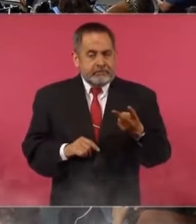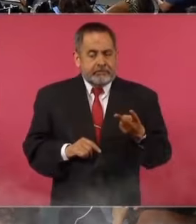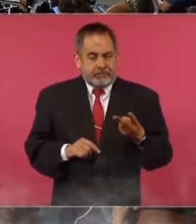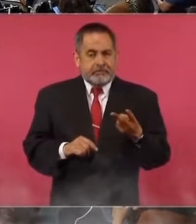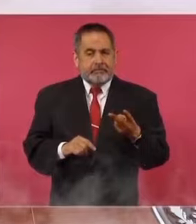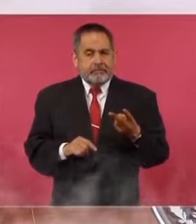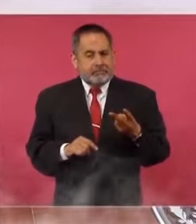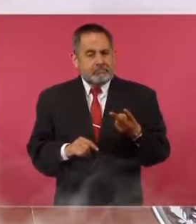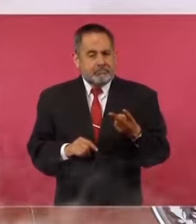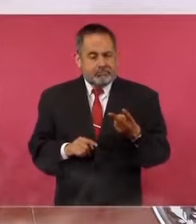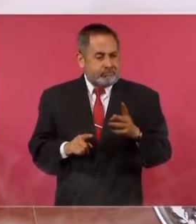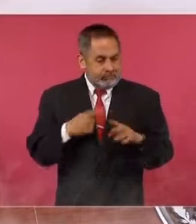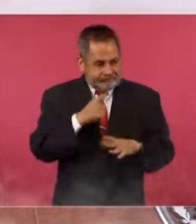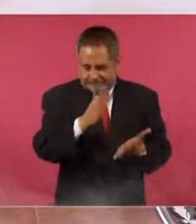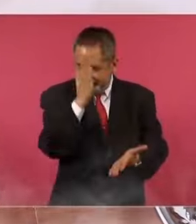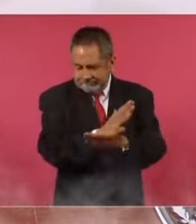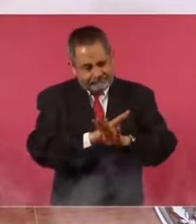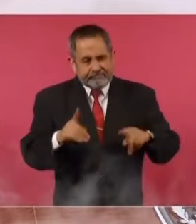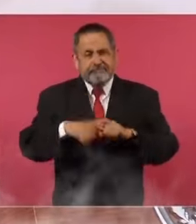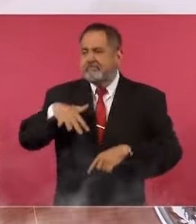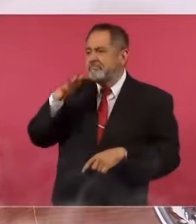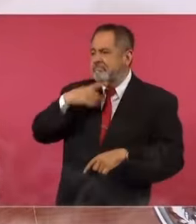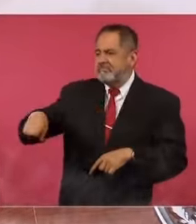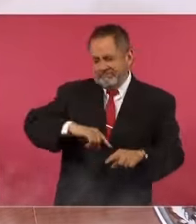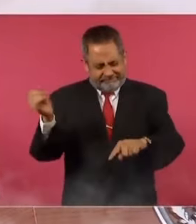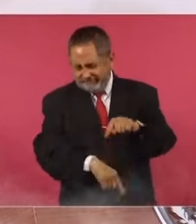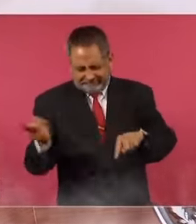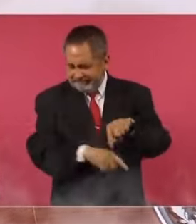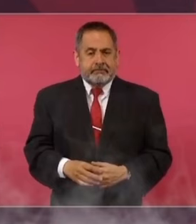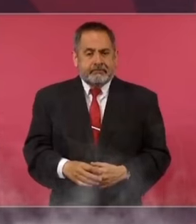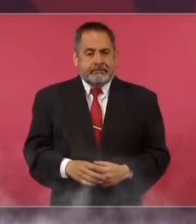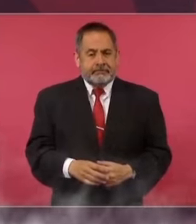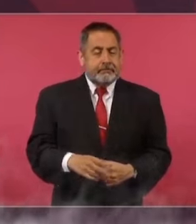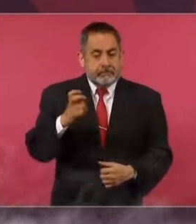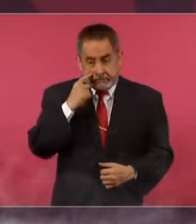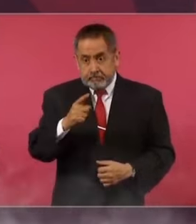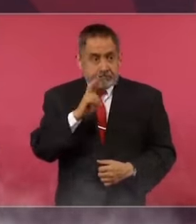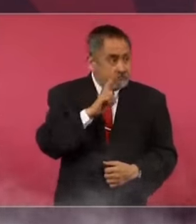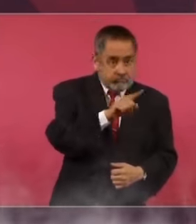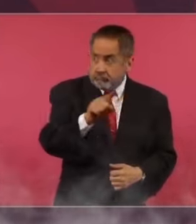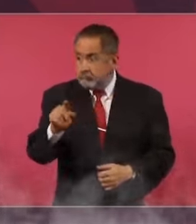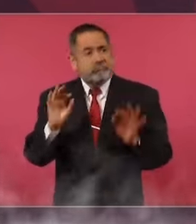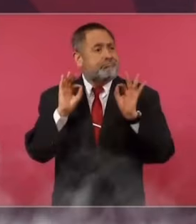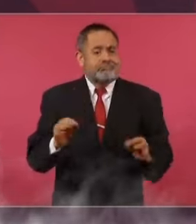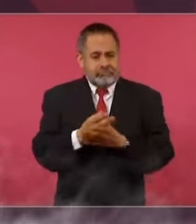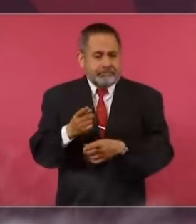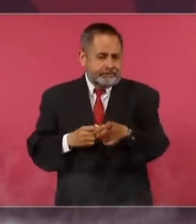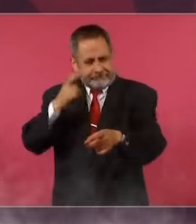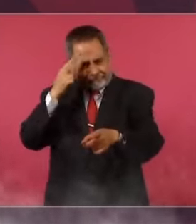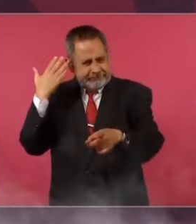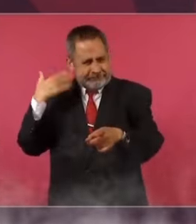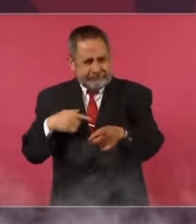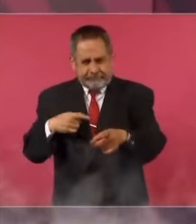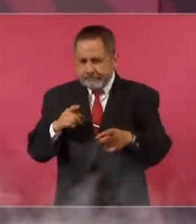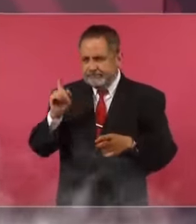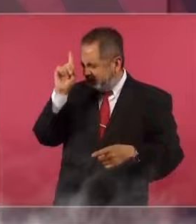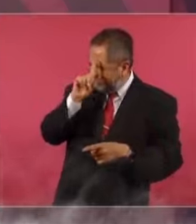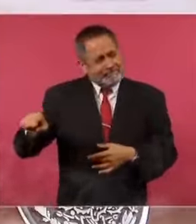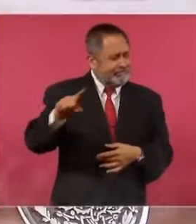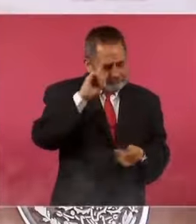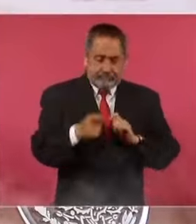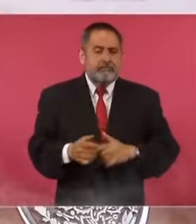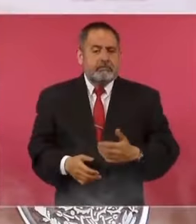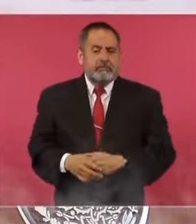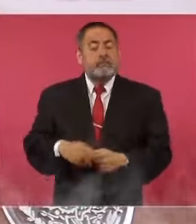decir, basta, y estamos desterrando la corrupción, que era el principal problema de México. Se están viendo los resultados de lo que fue la revolución de las